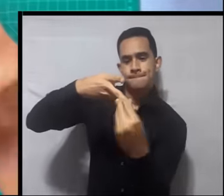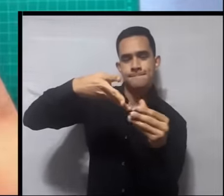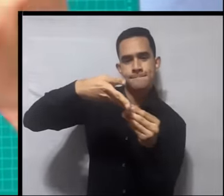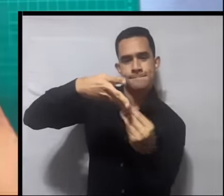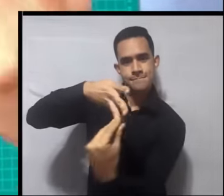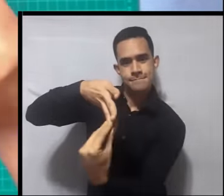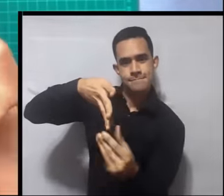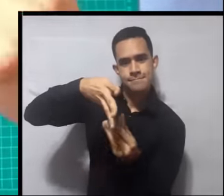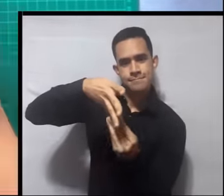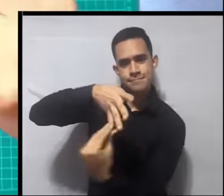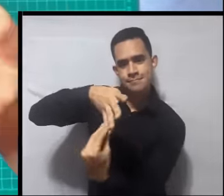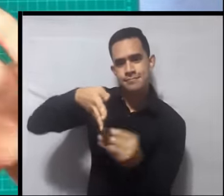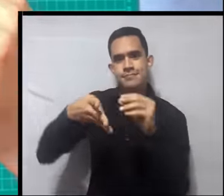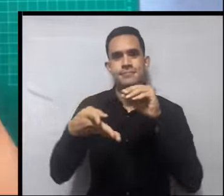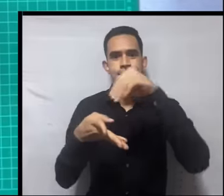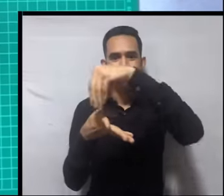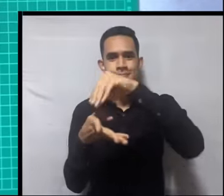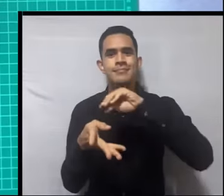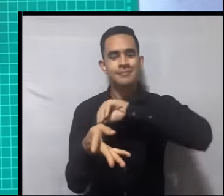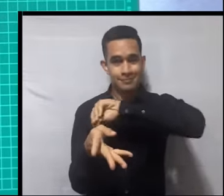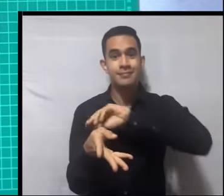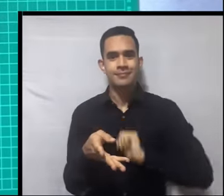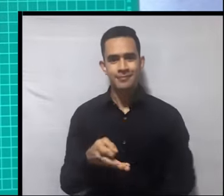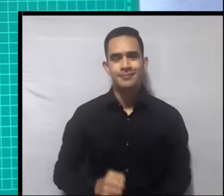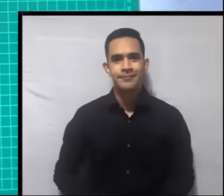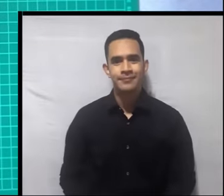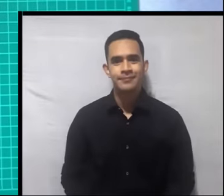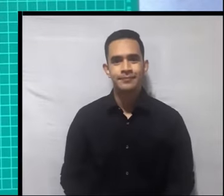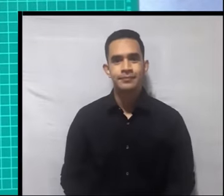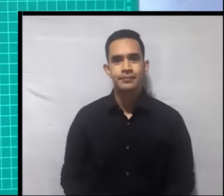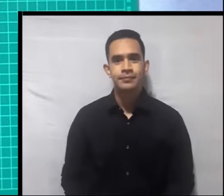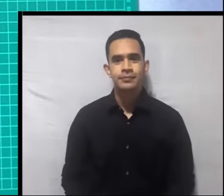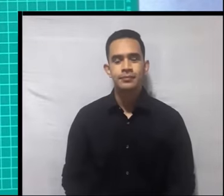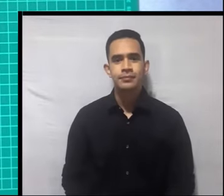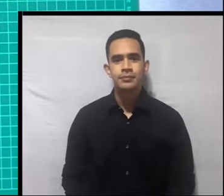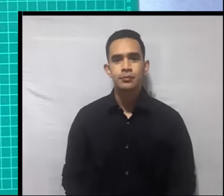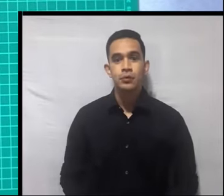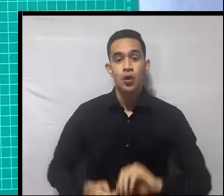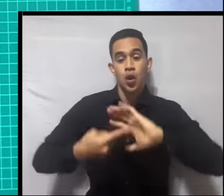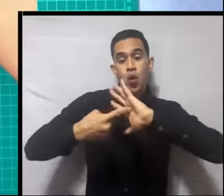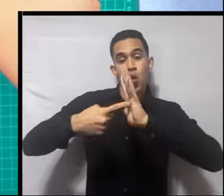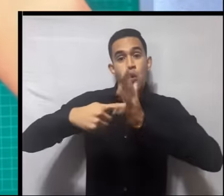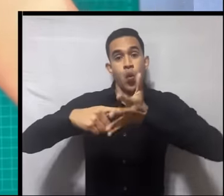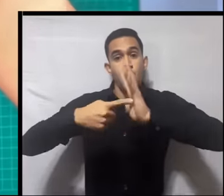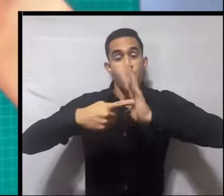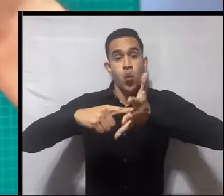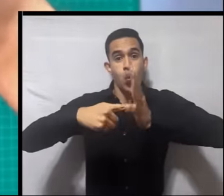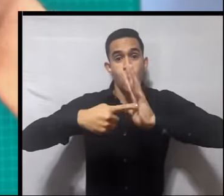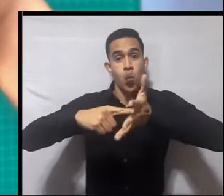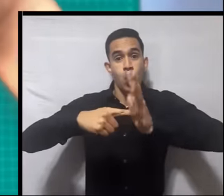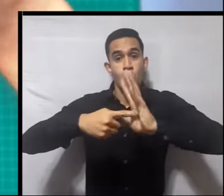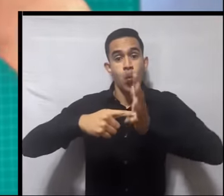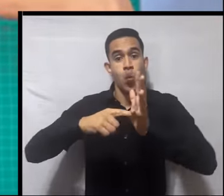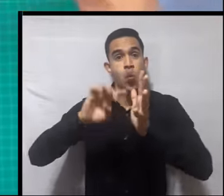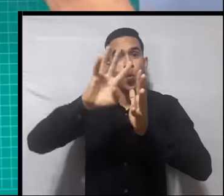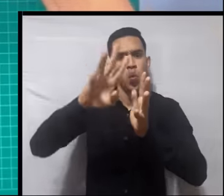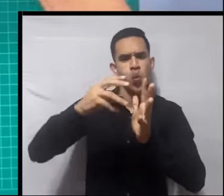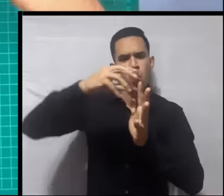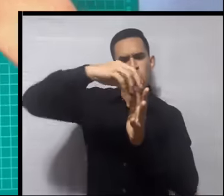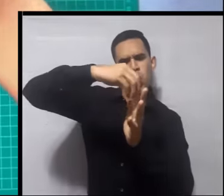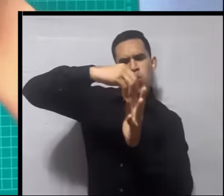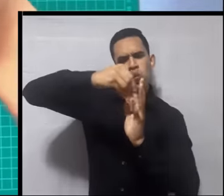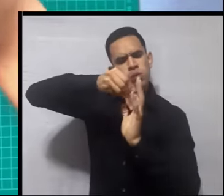Para que la hélice tenga más aerodinámica,